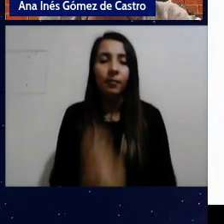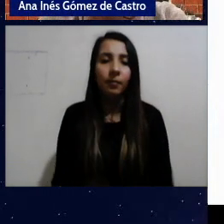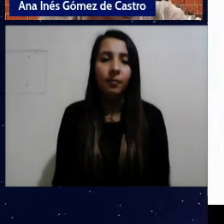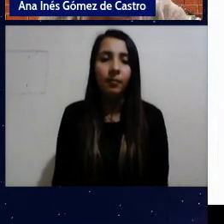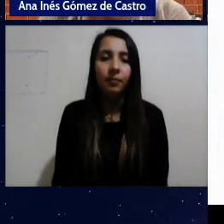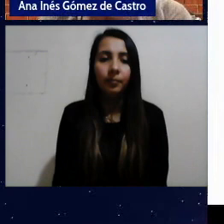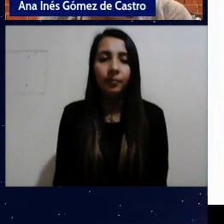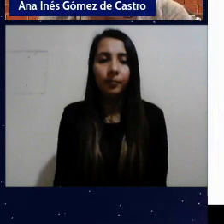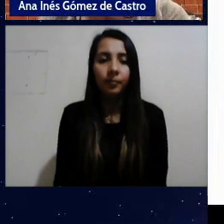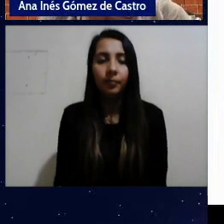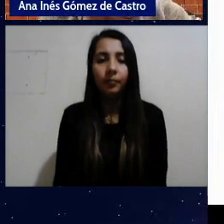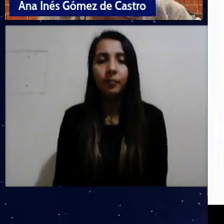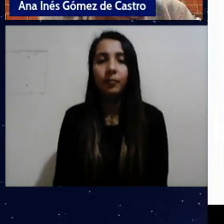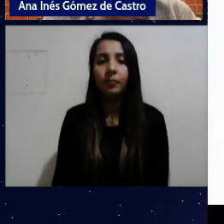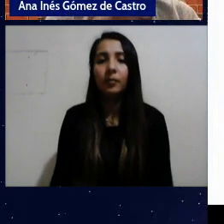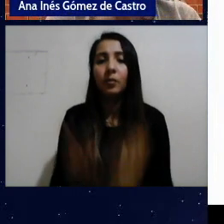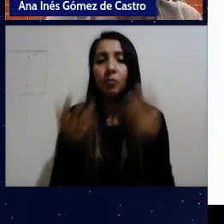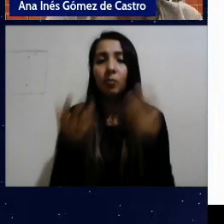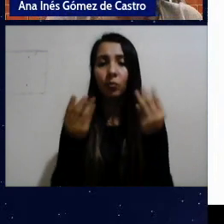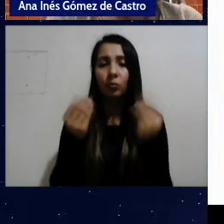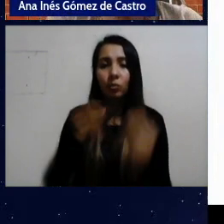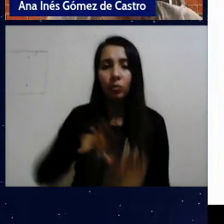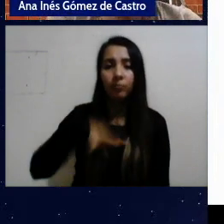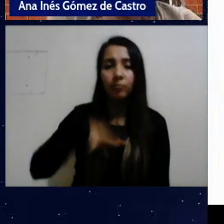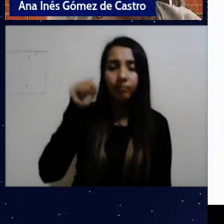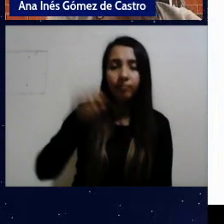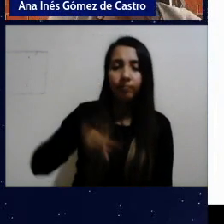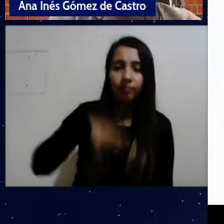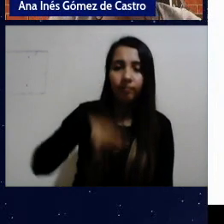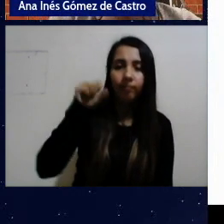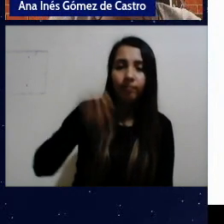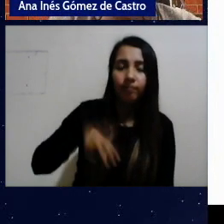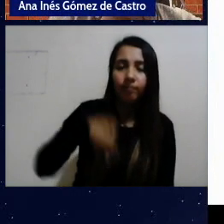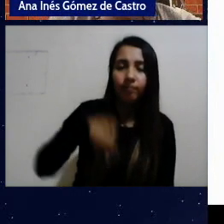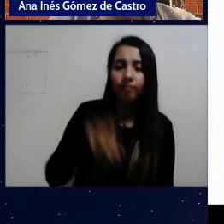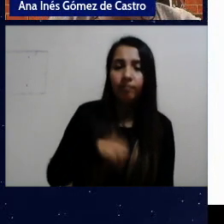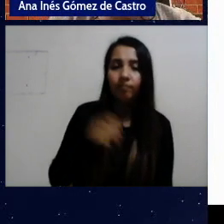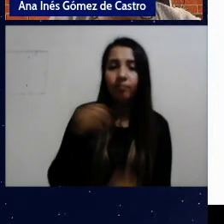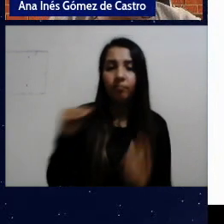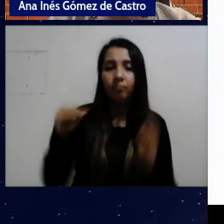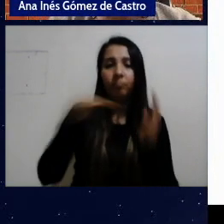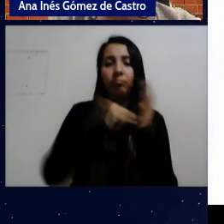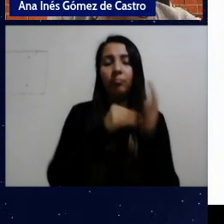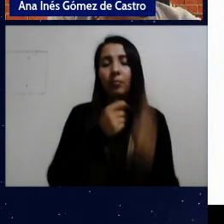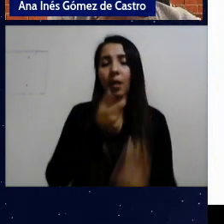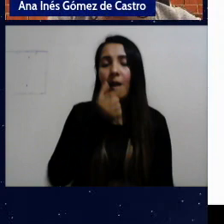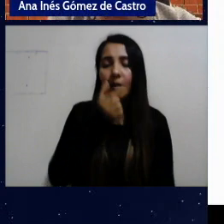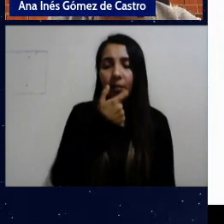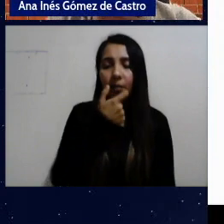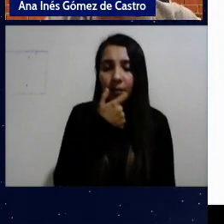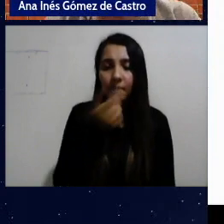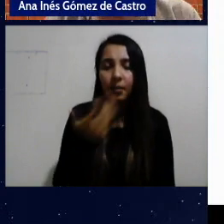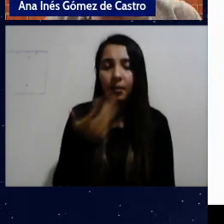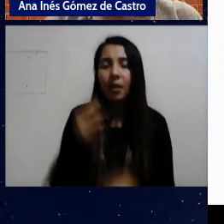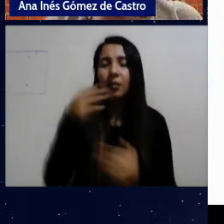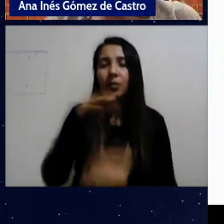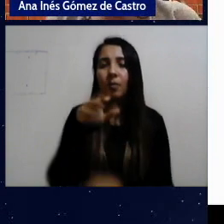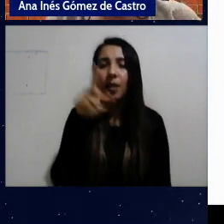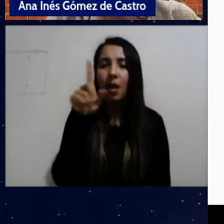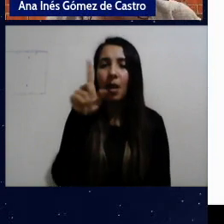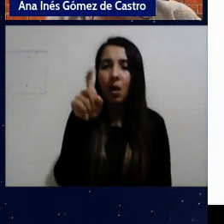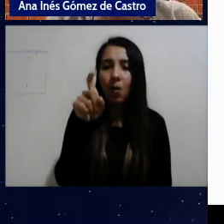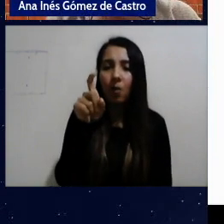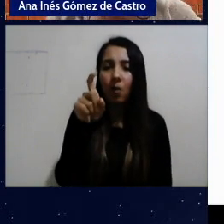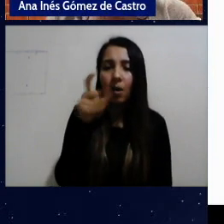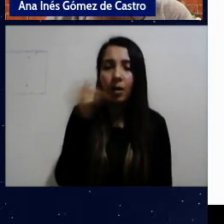un coste gigantesco. Y se han hecho muchos intentos de detectar la huella de la glicina de manera